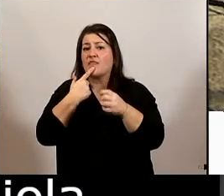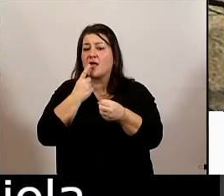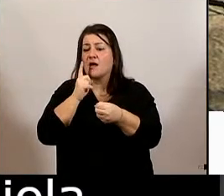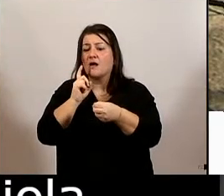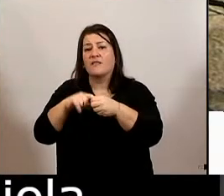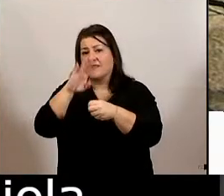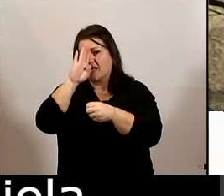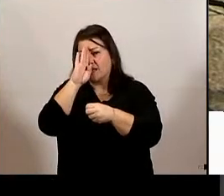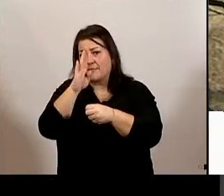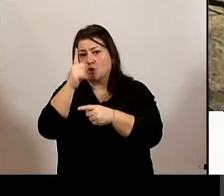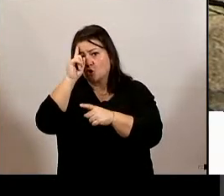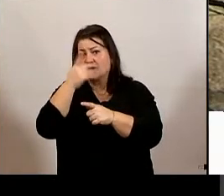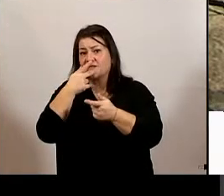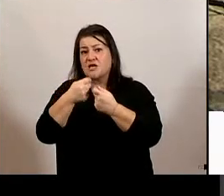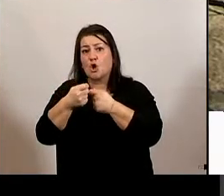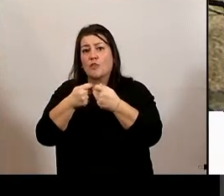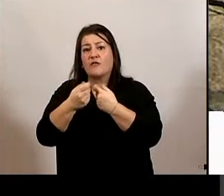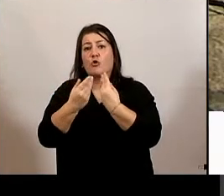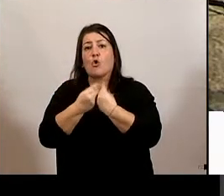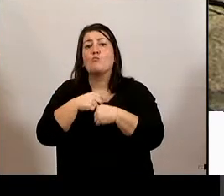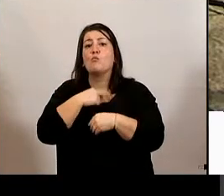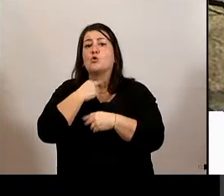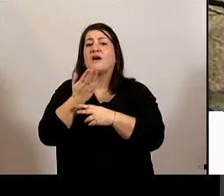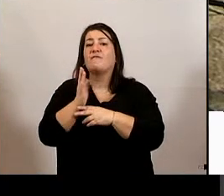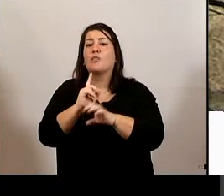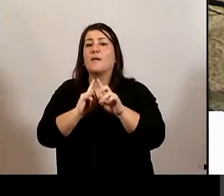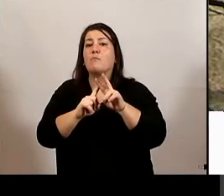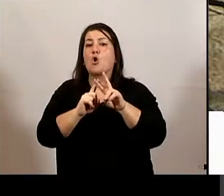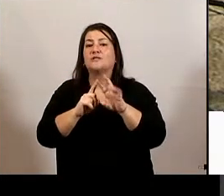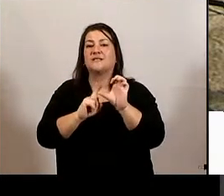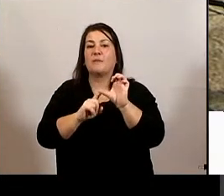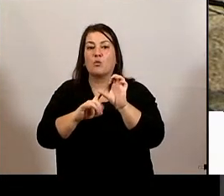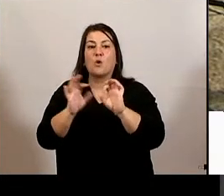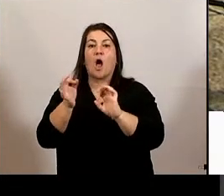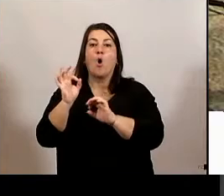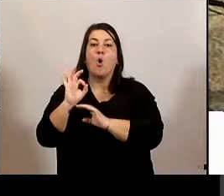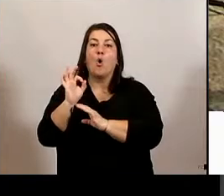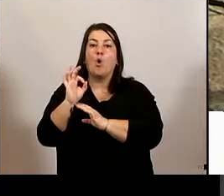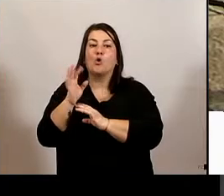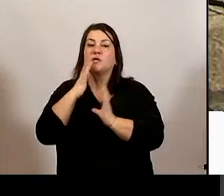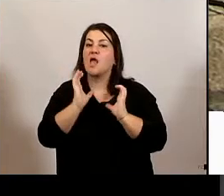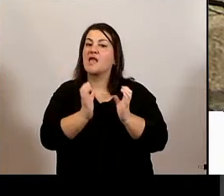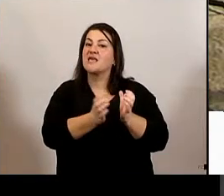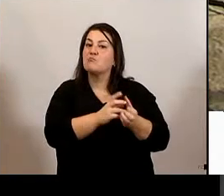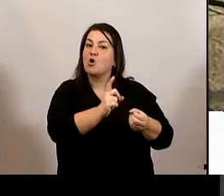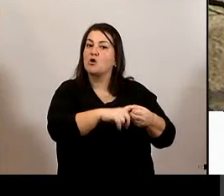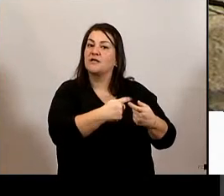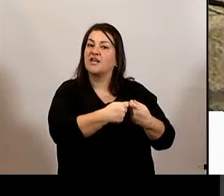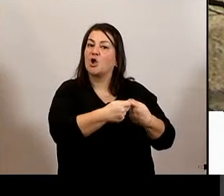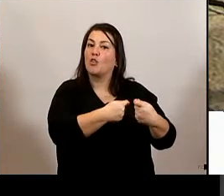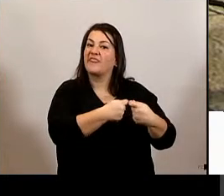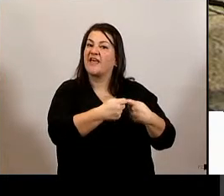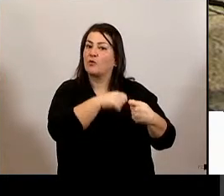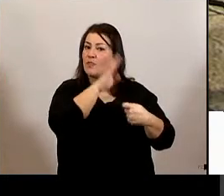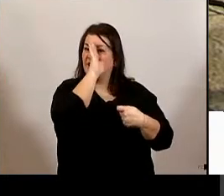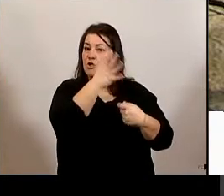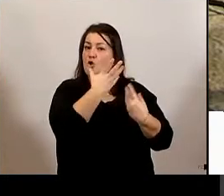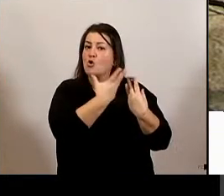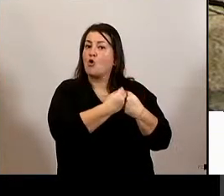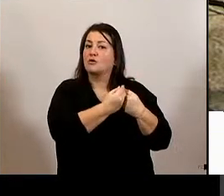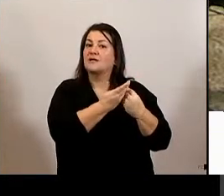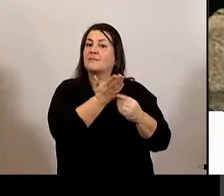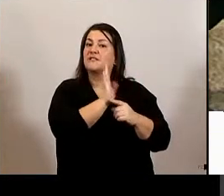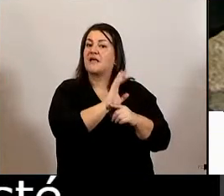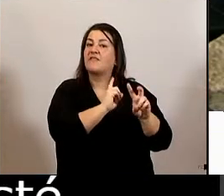directamente. No sé si está negociando con el portavoz de Vox en Extremadura, si forma parte del equipo que está negociando directamente con los representantes de